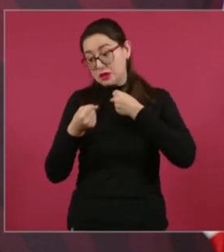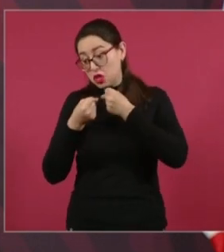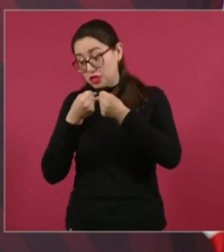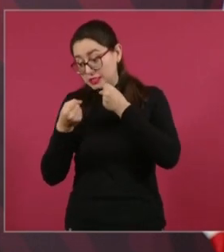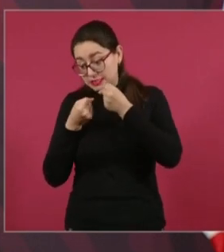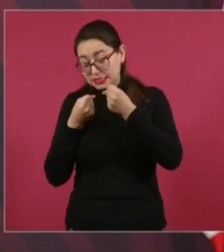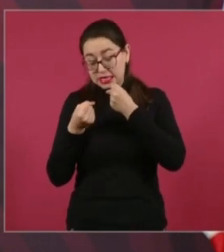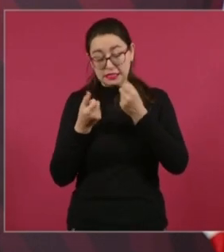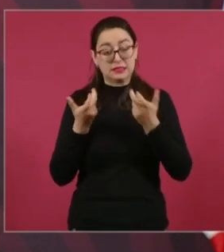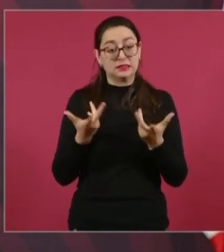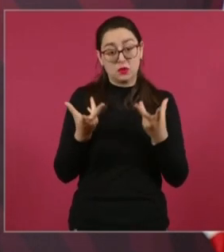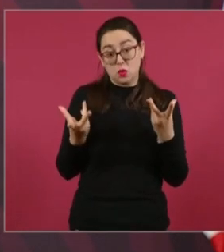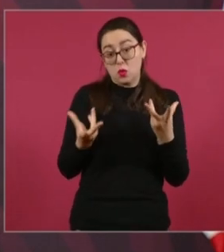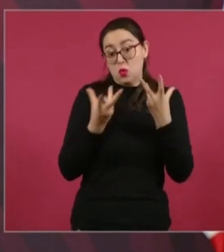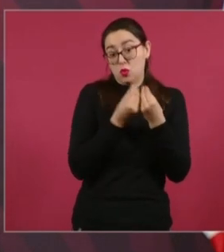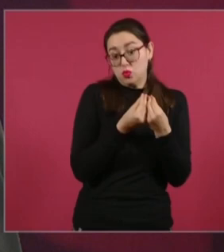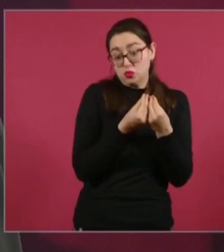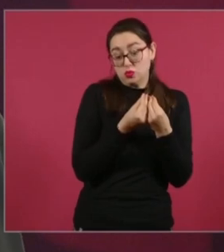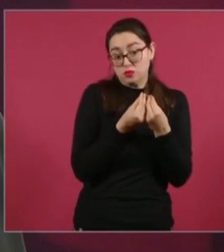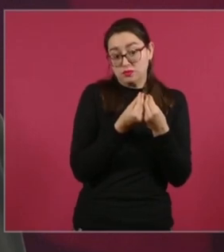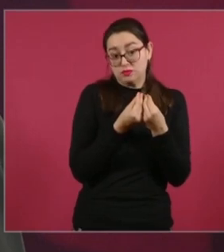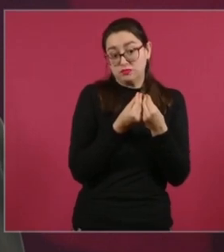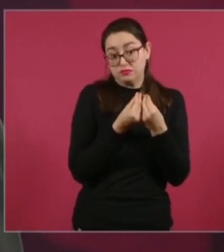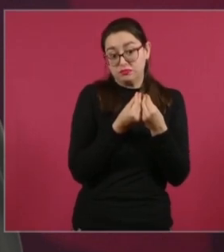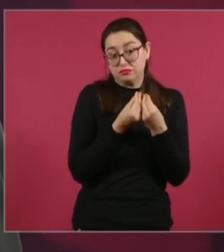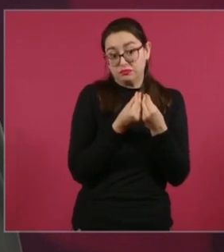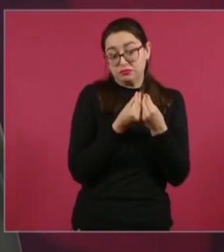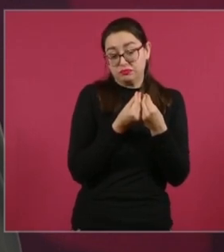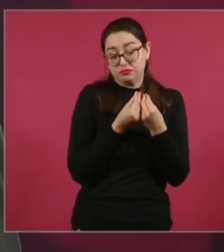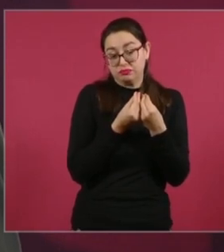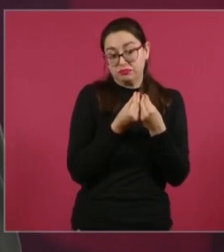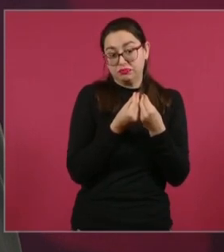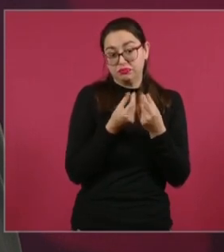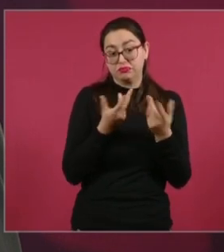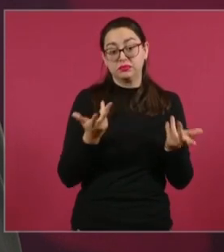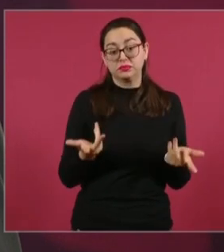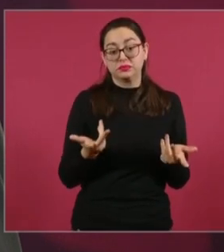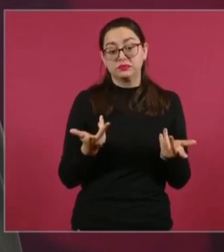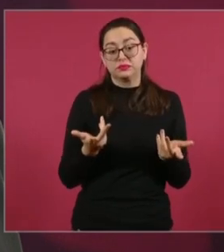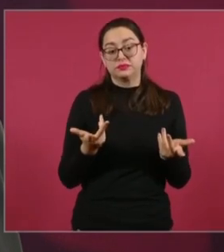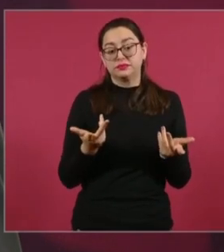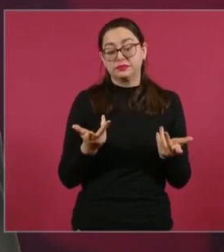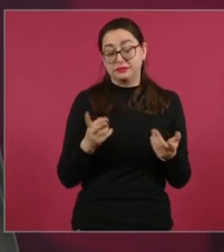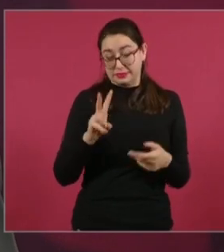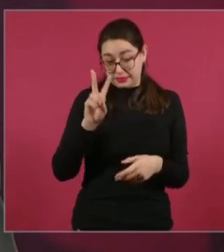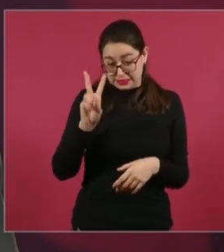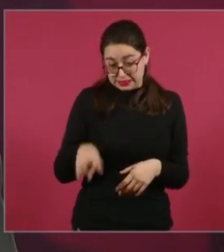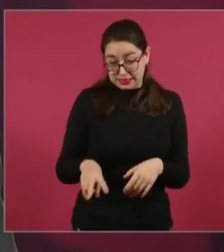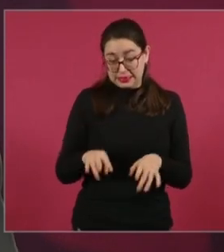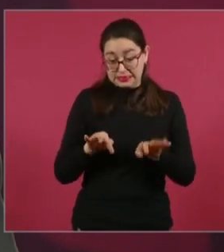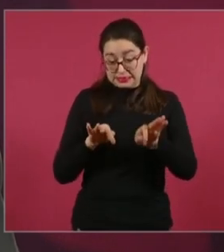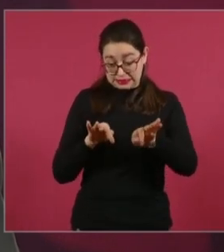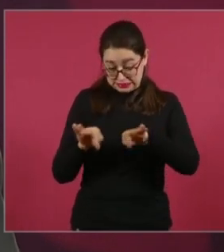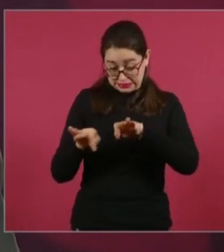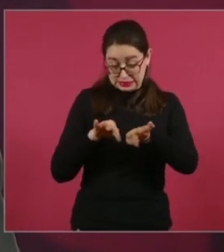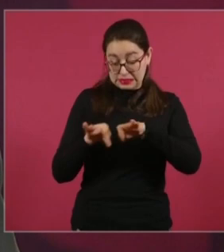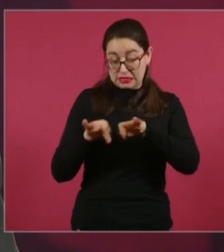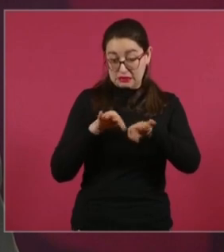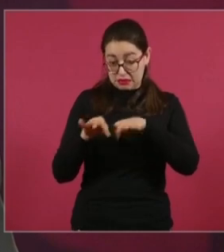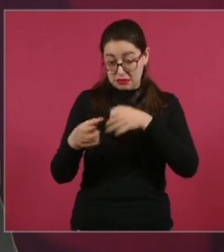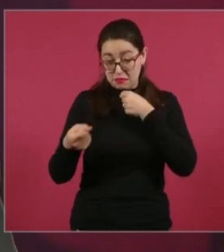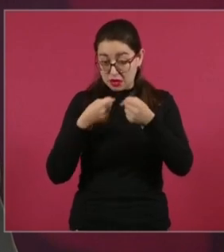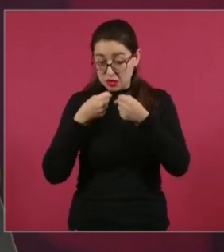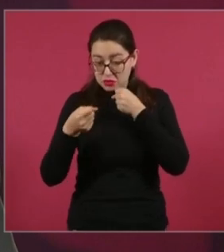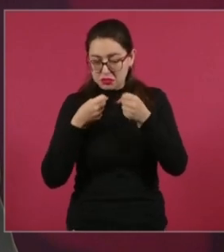que cumplen las dos